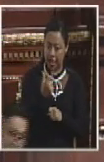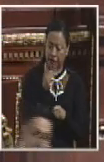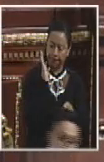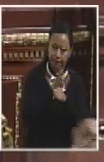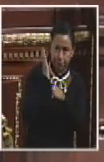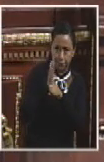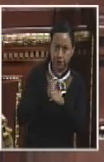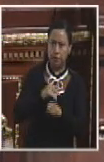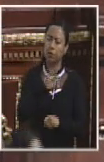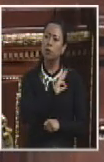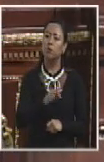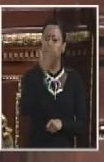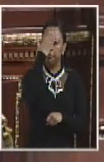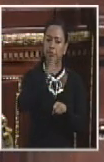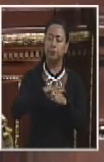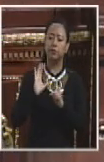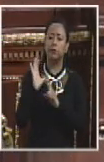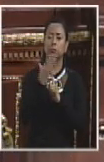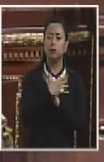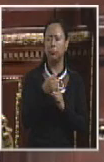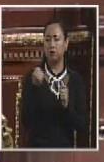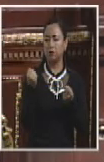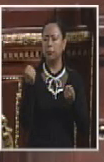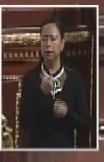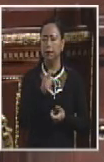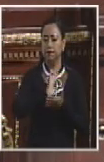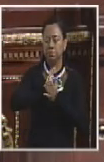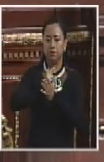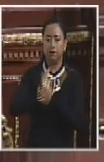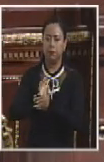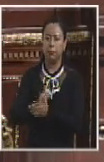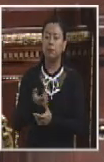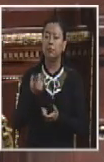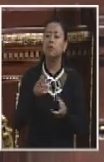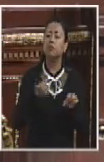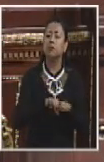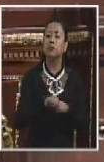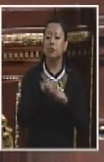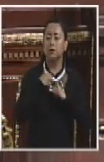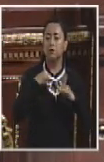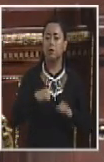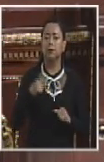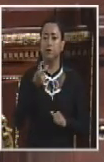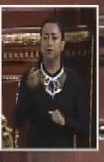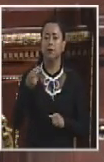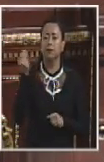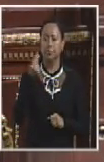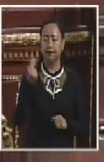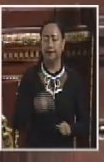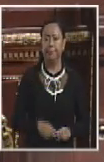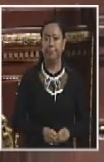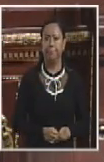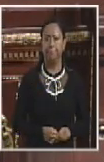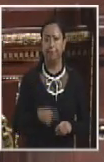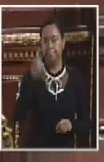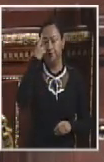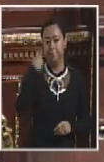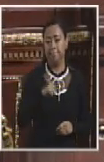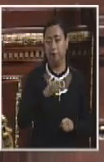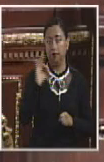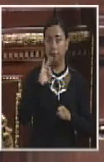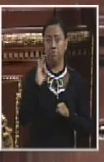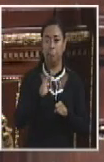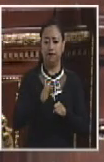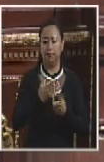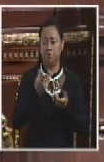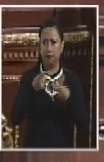sancionatorias, observe la comisión de algún acto discriminatorio de parte de las autoridades correspondientes, a efecto de sancionar